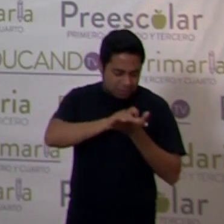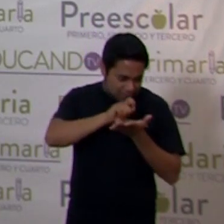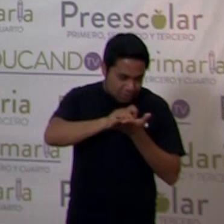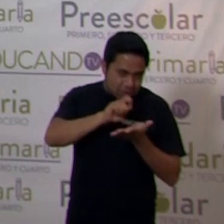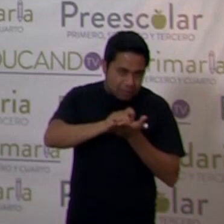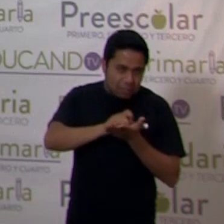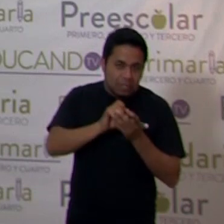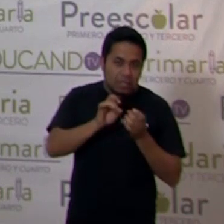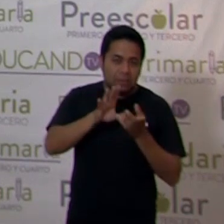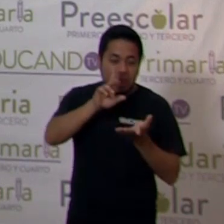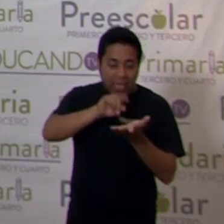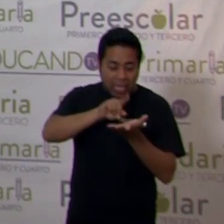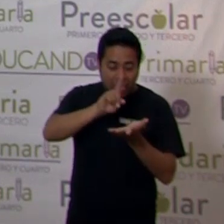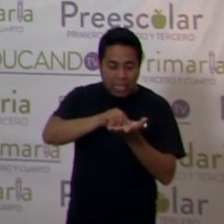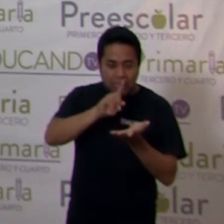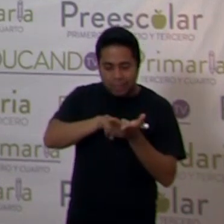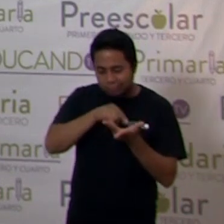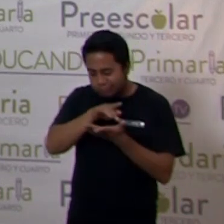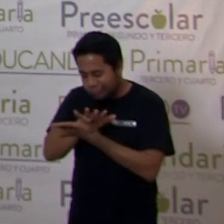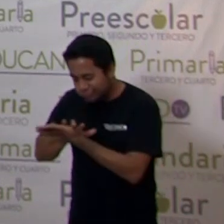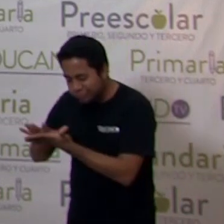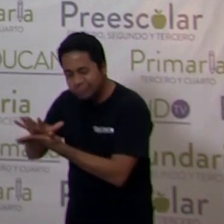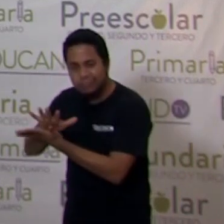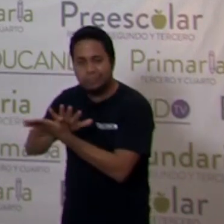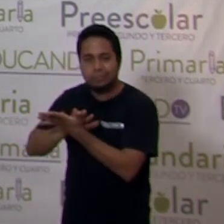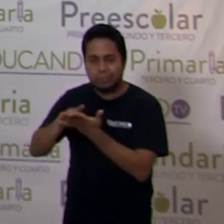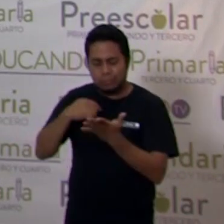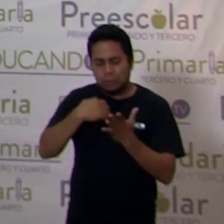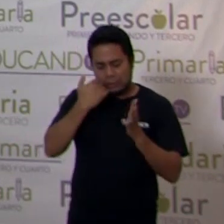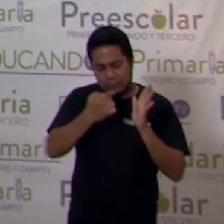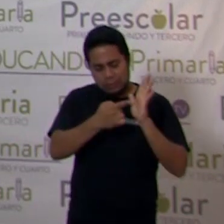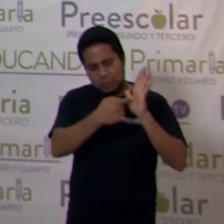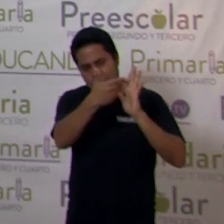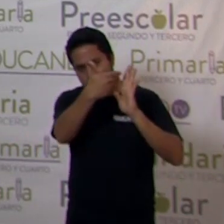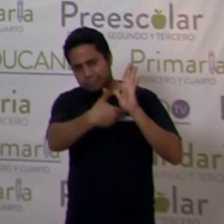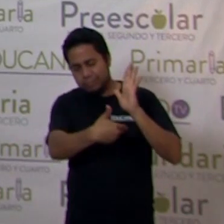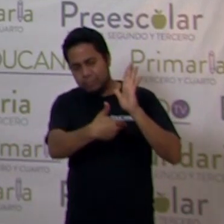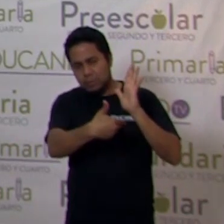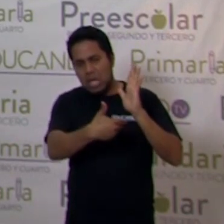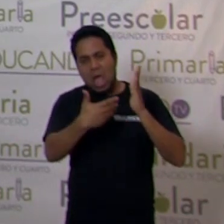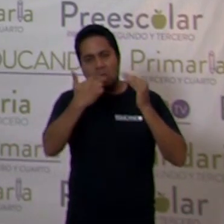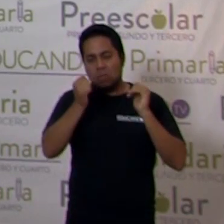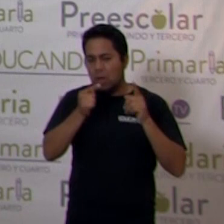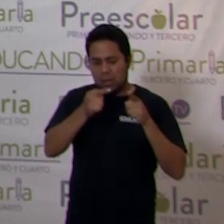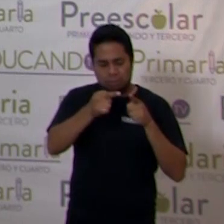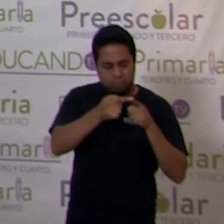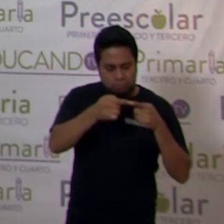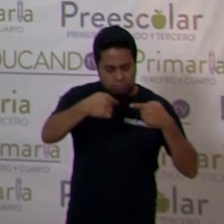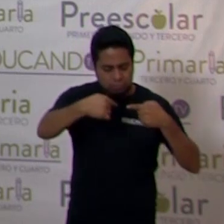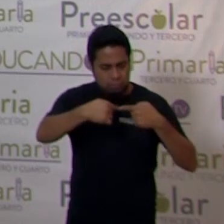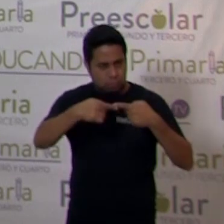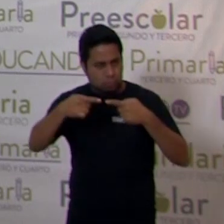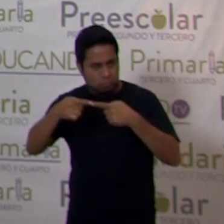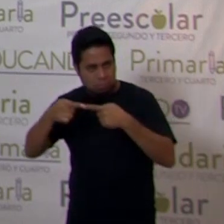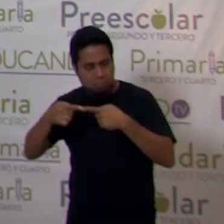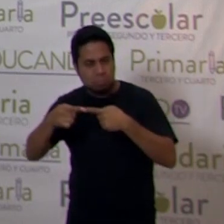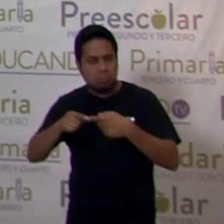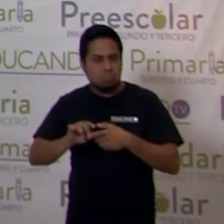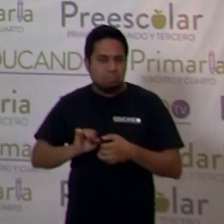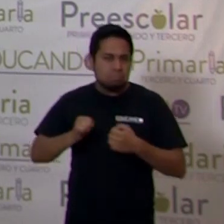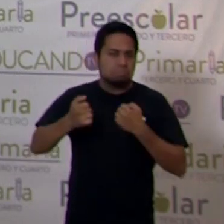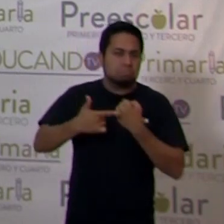impresora Y pues mira lo que pasó te la quero presentar porque aquí no tenemos vértices puede tener